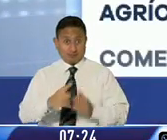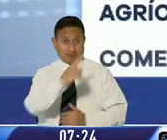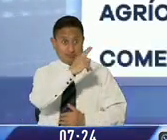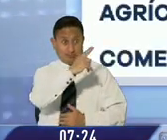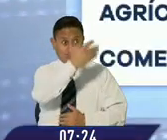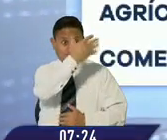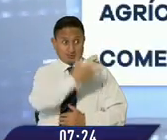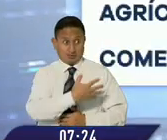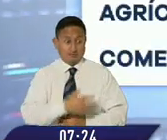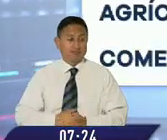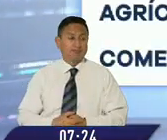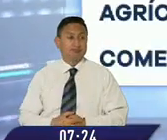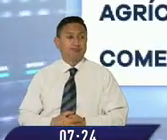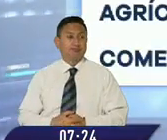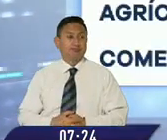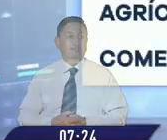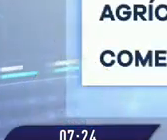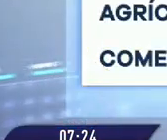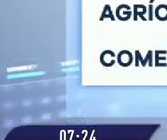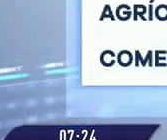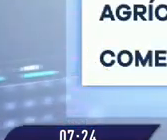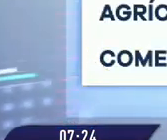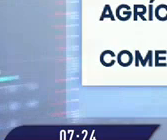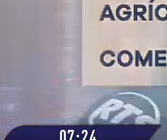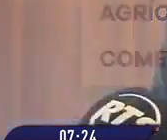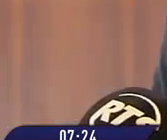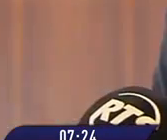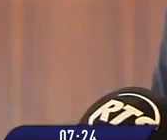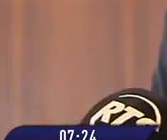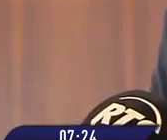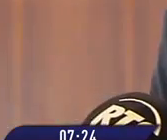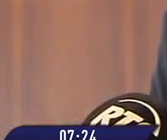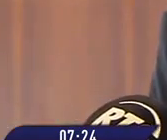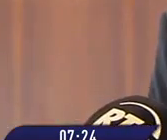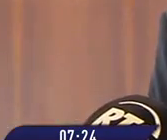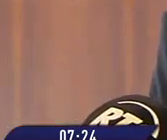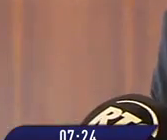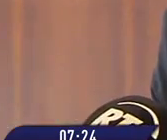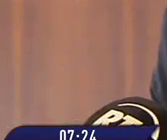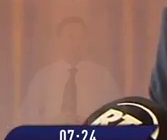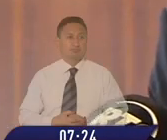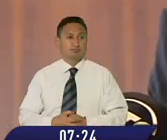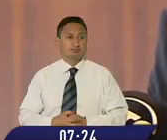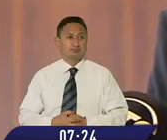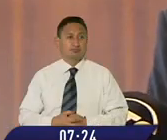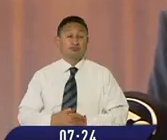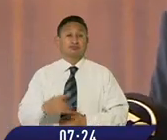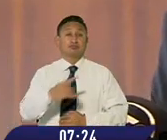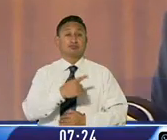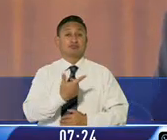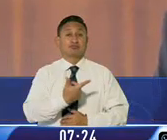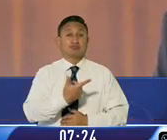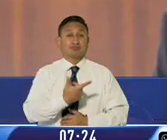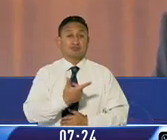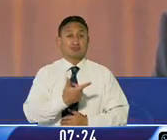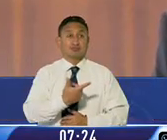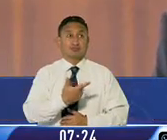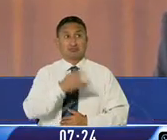agrícola y el sector comercial aproximadamente un 15%, algunas en la parte agrícola con tasas subvencionadas